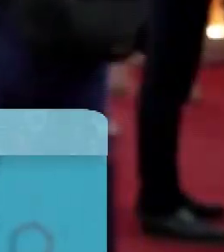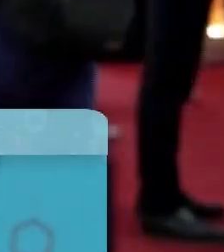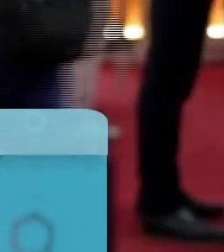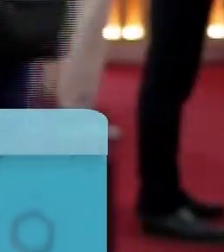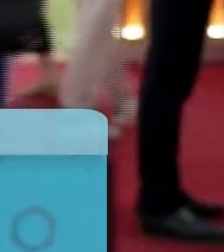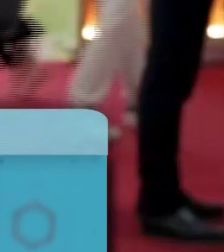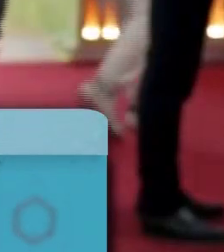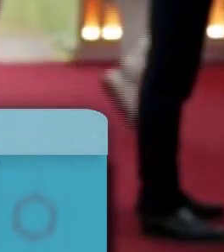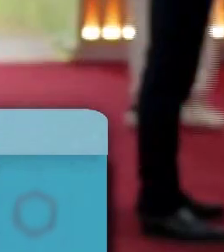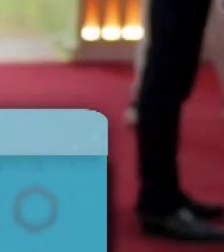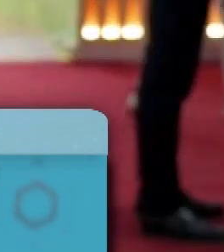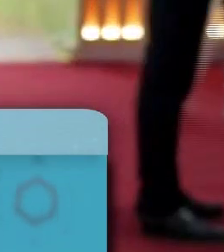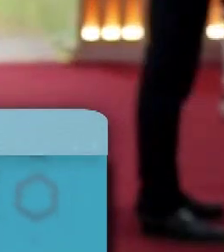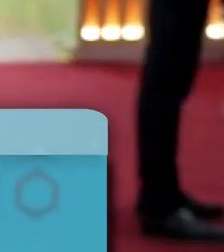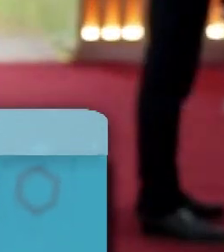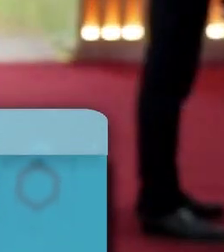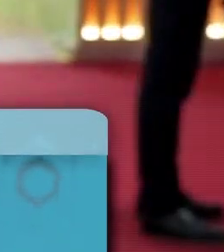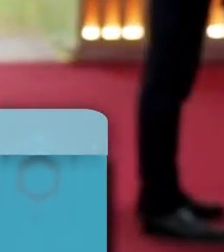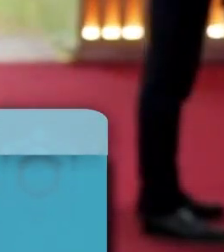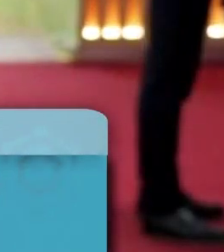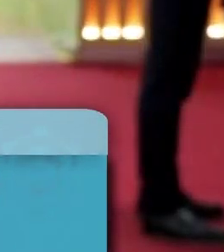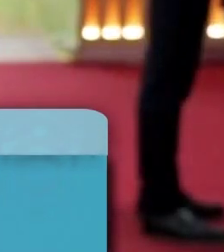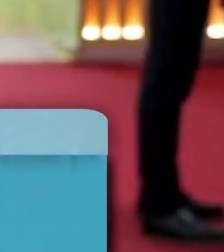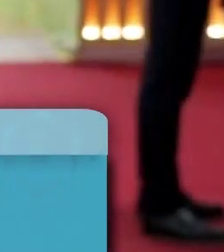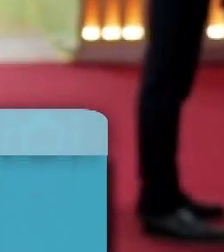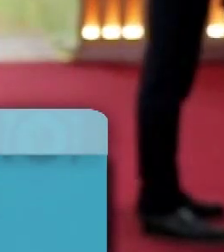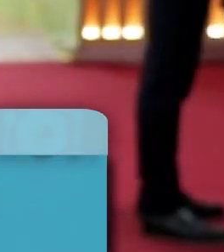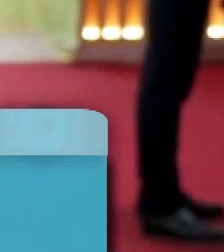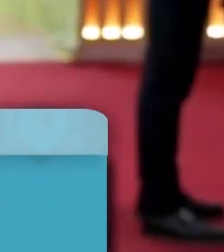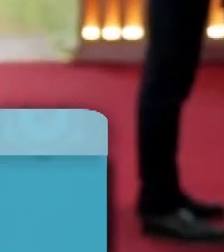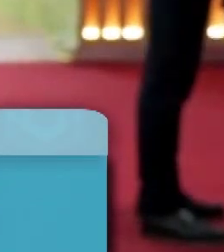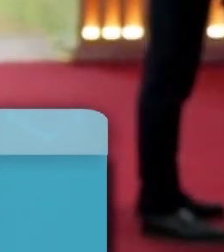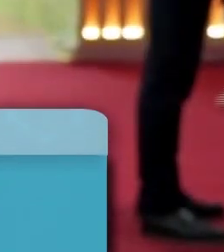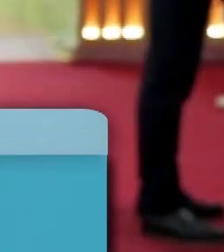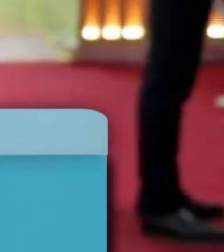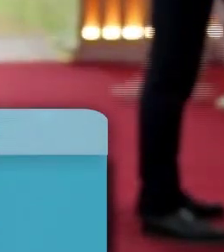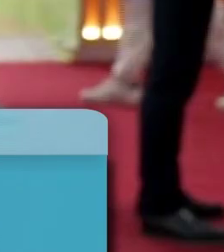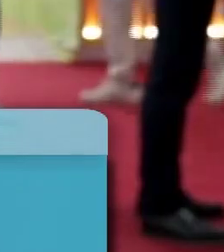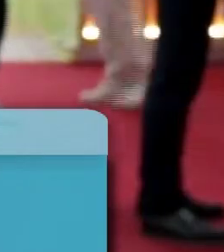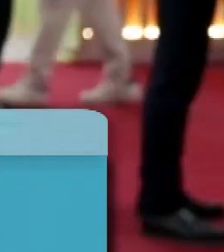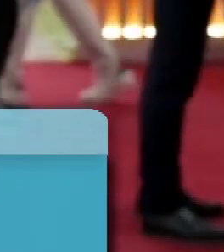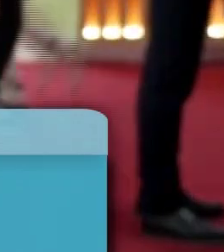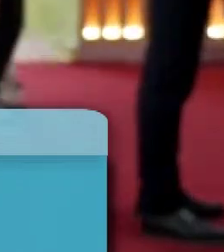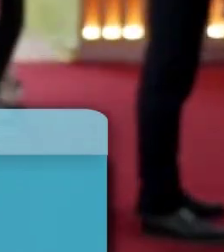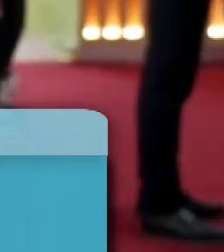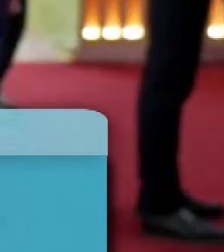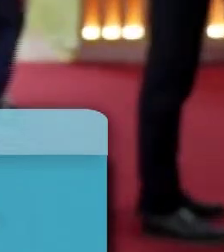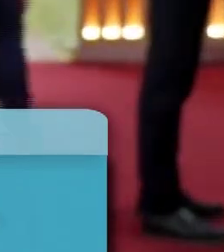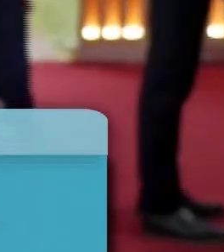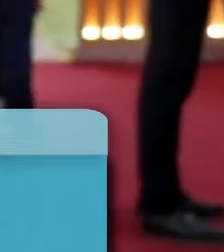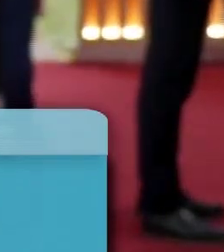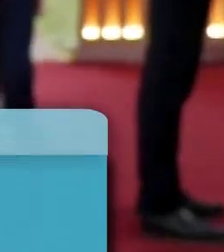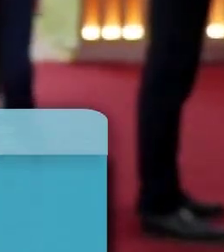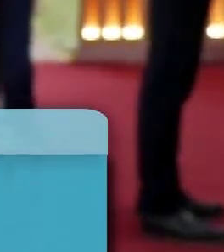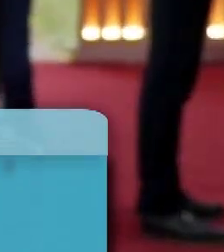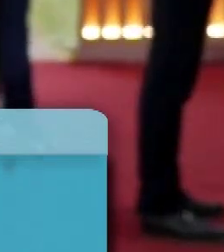promociones en las redes sociales chinas para llegar al consumidor final, que es el objetivo que tenemos con la promoción de la carne argentina.